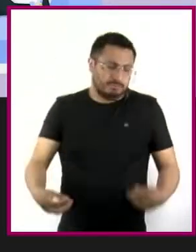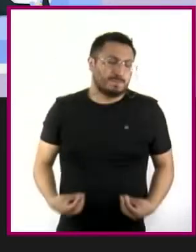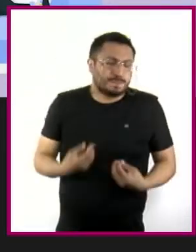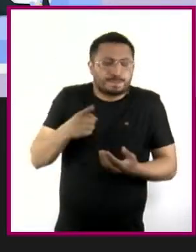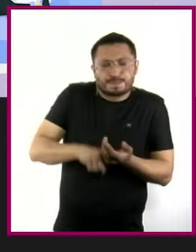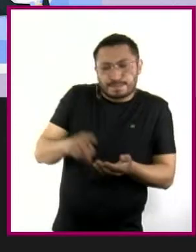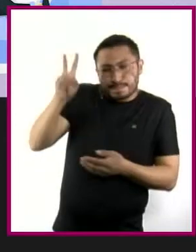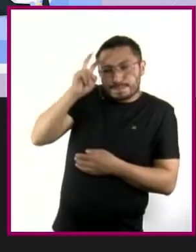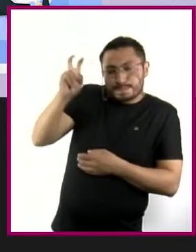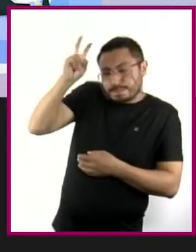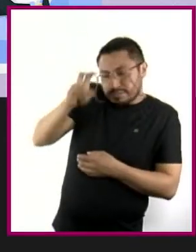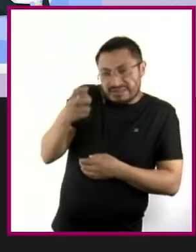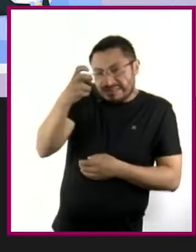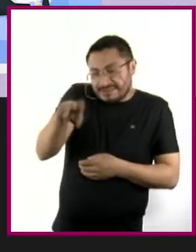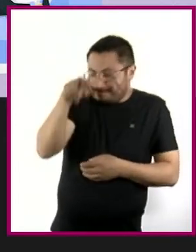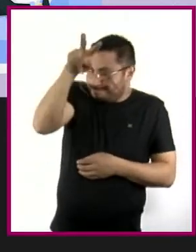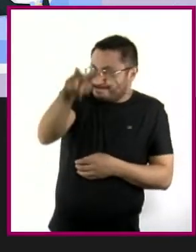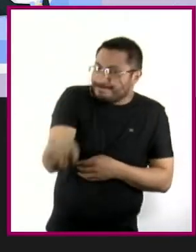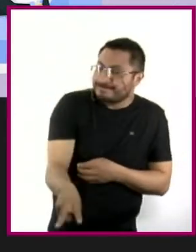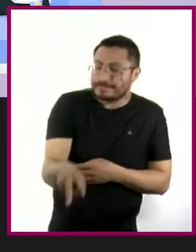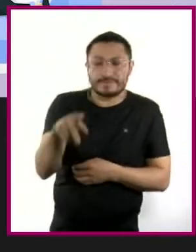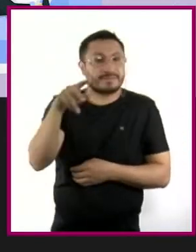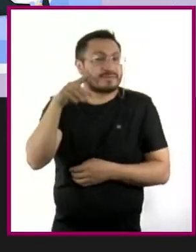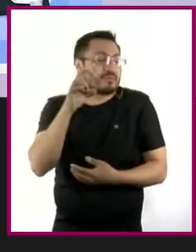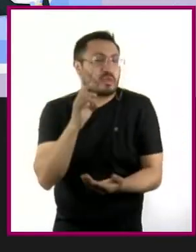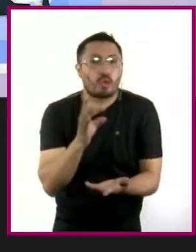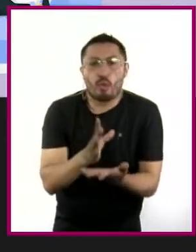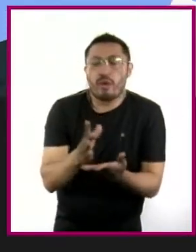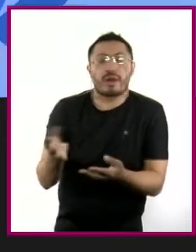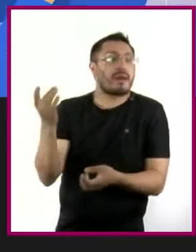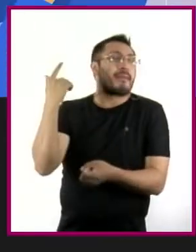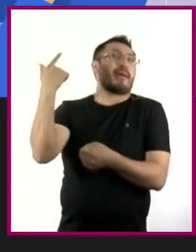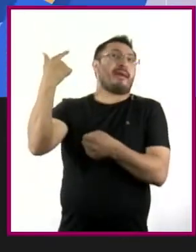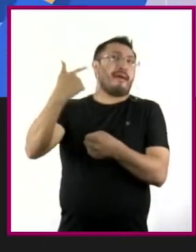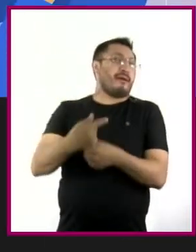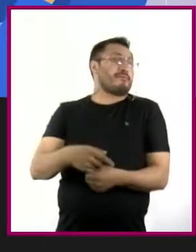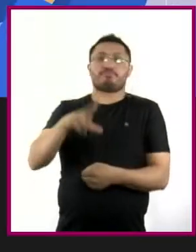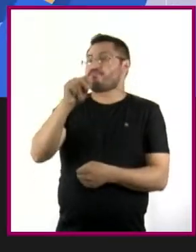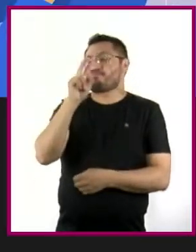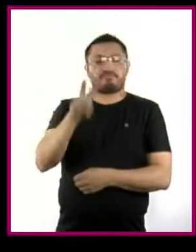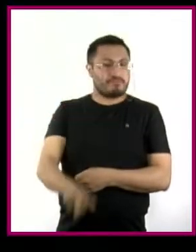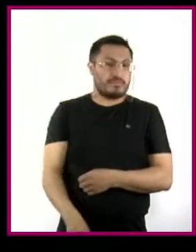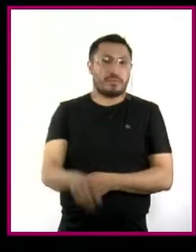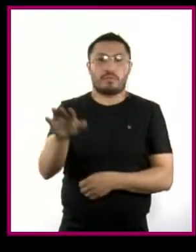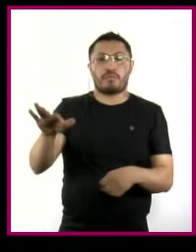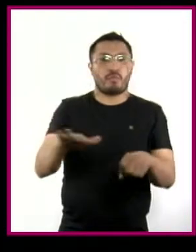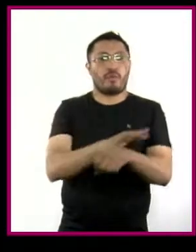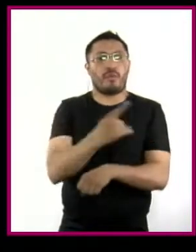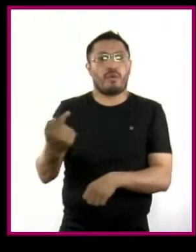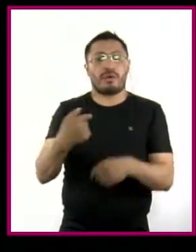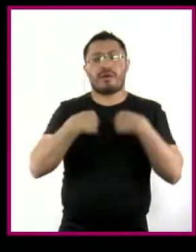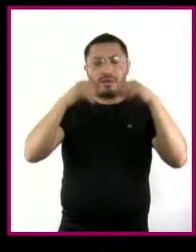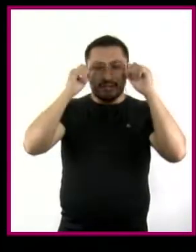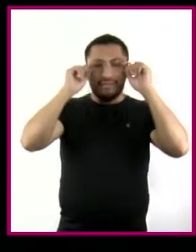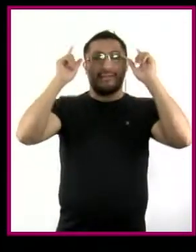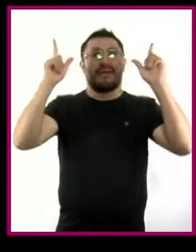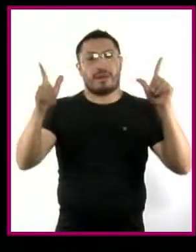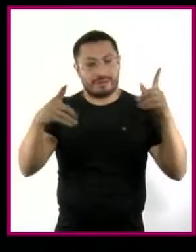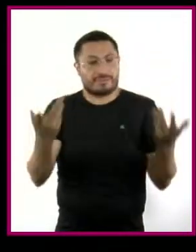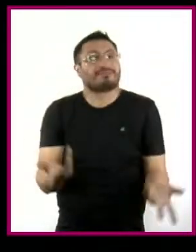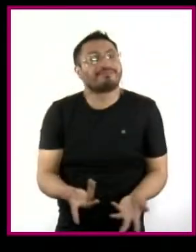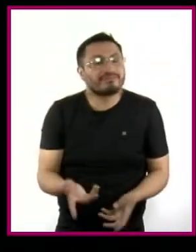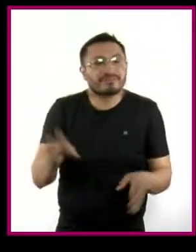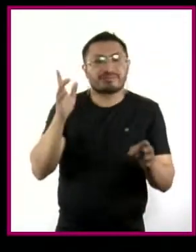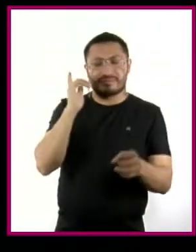sueños existen y solo nos percatamos de que no es así hasta que despertamos. ¿Cómo podemos distinguir